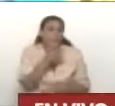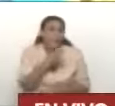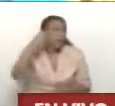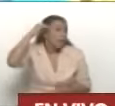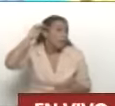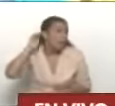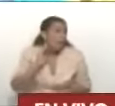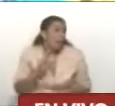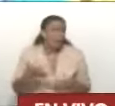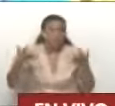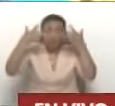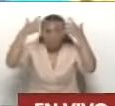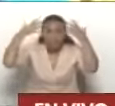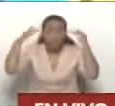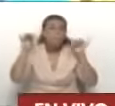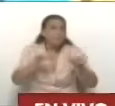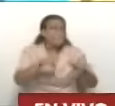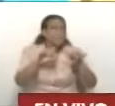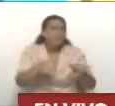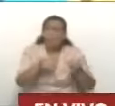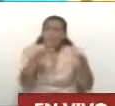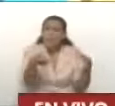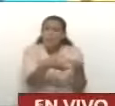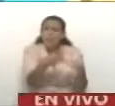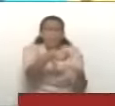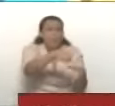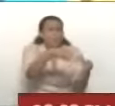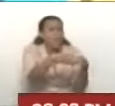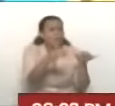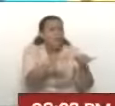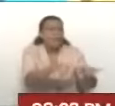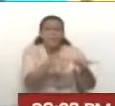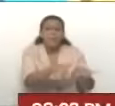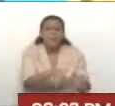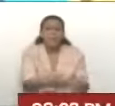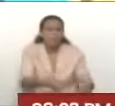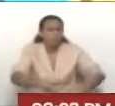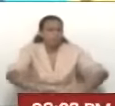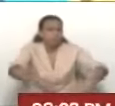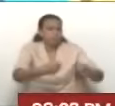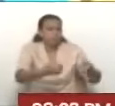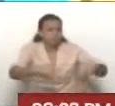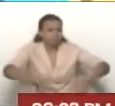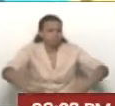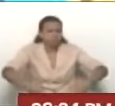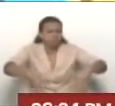el Ledesma, los mismos de siempre, que se enriquecieron